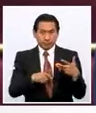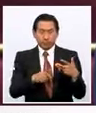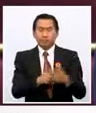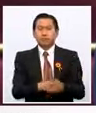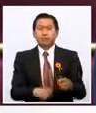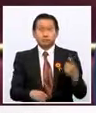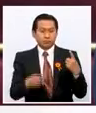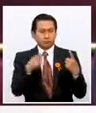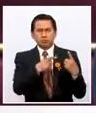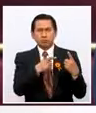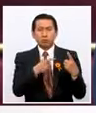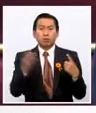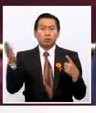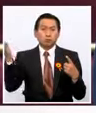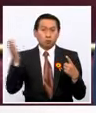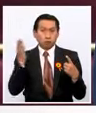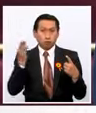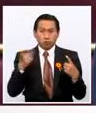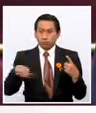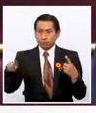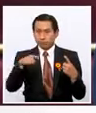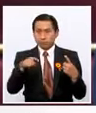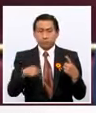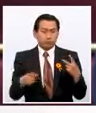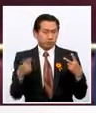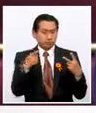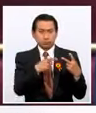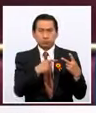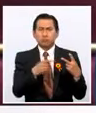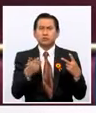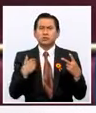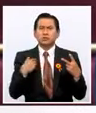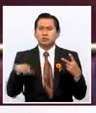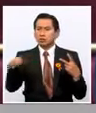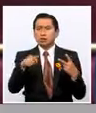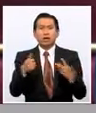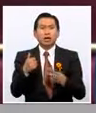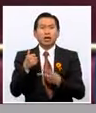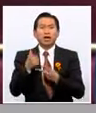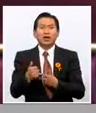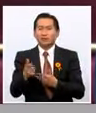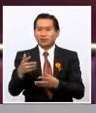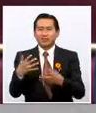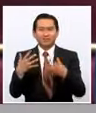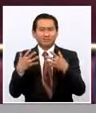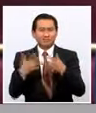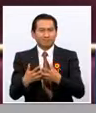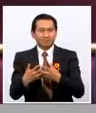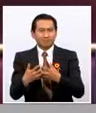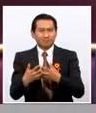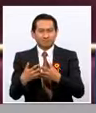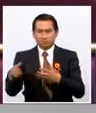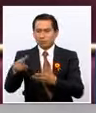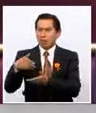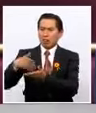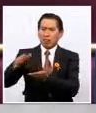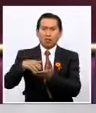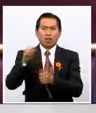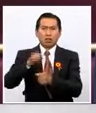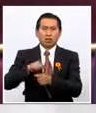parte son los bonos la segunda parte son las ayudas a las empresas para que no despidan a sus